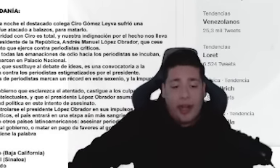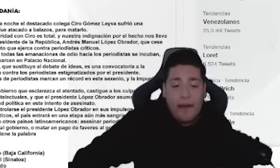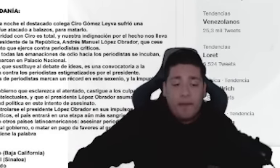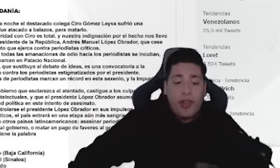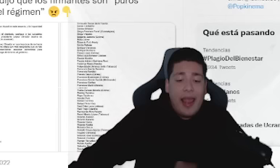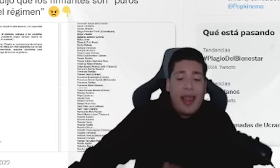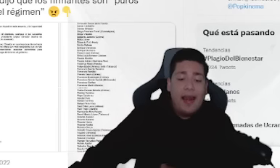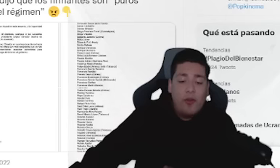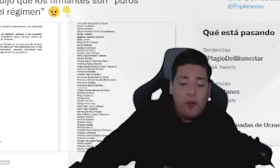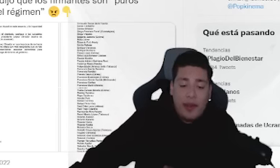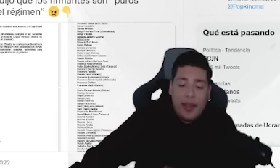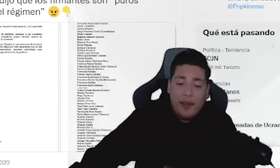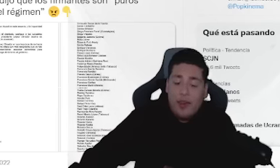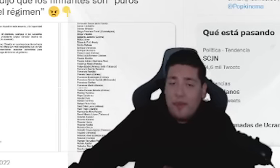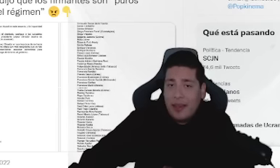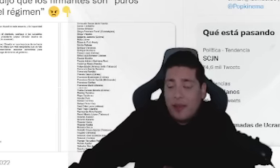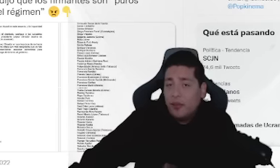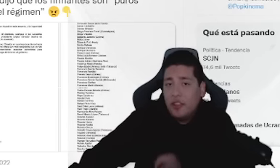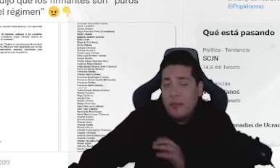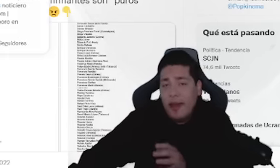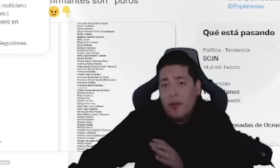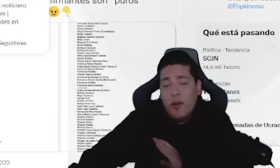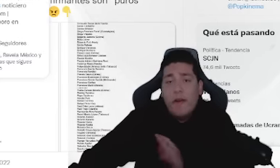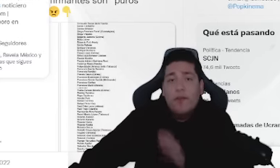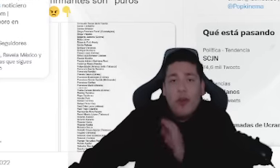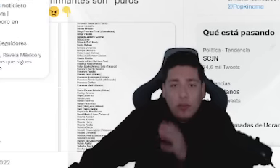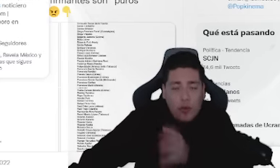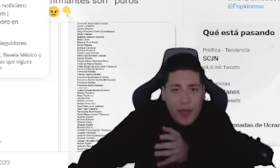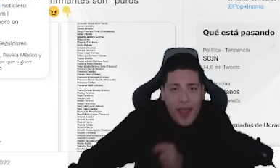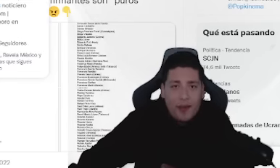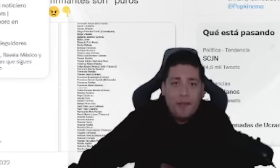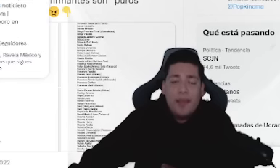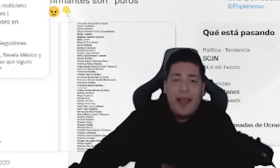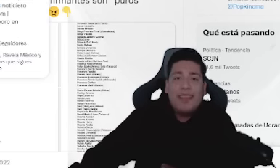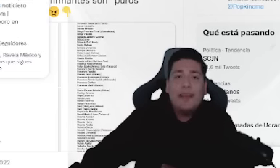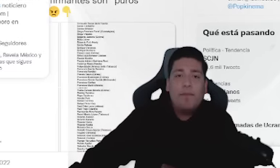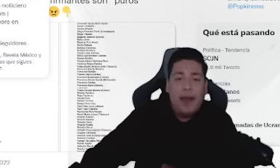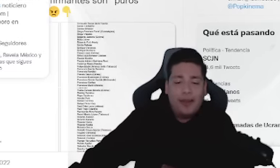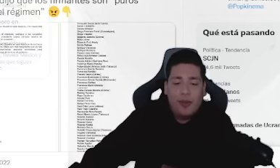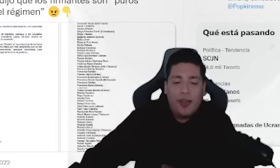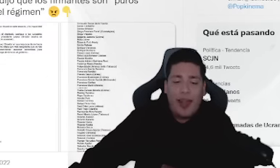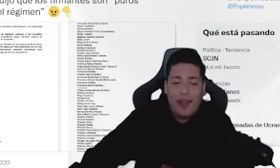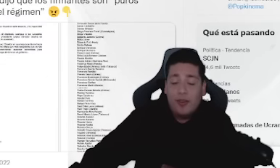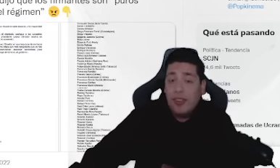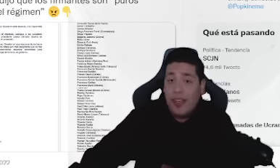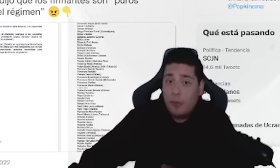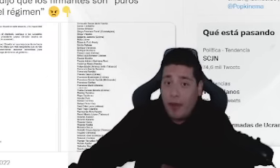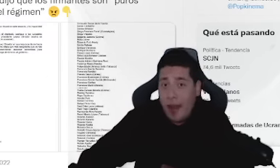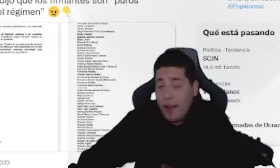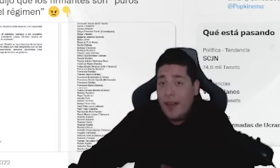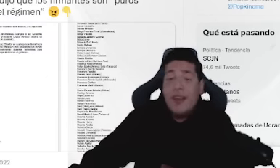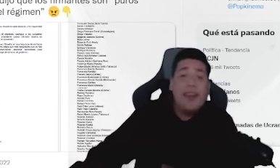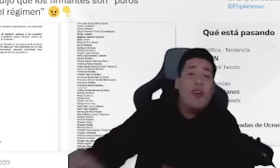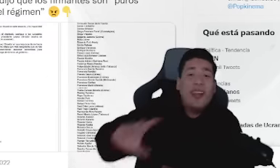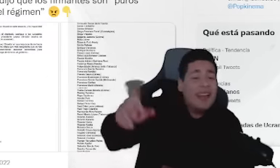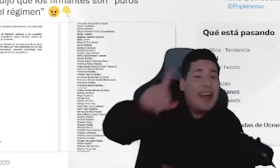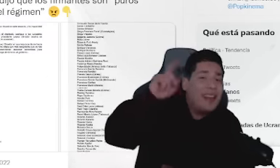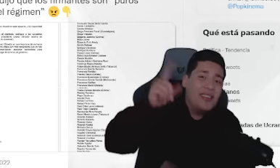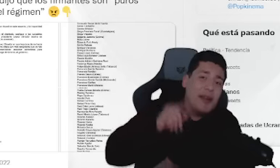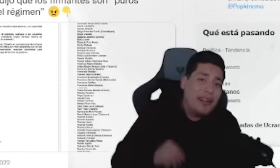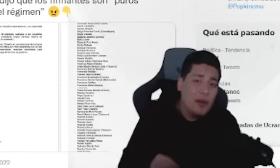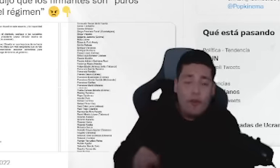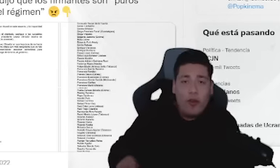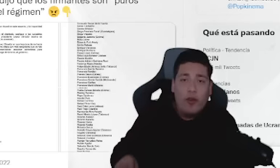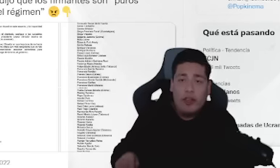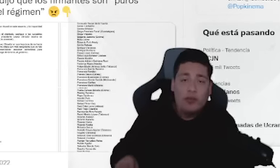en contra de el gobierno de México sin embargo no tuvieron ese impacto que ellos esperaban y lo que